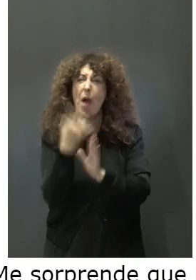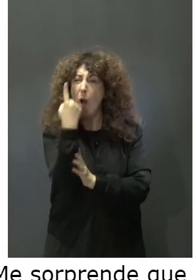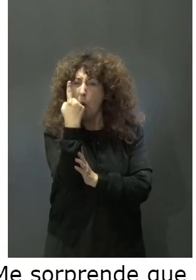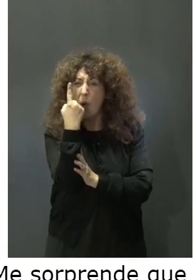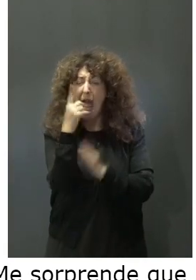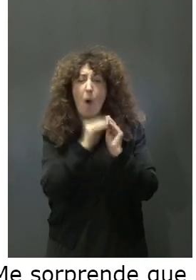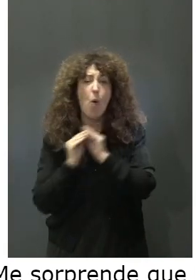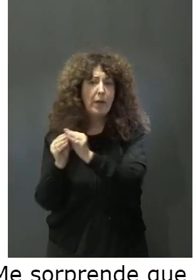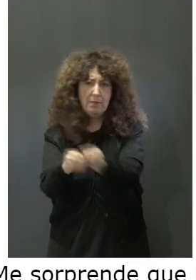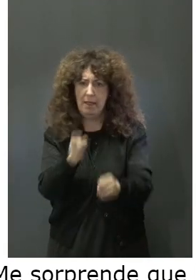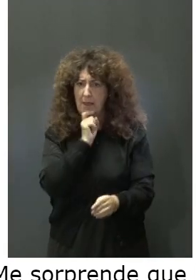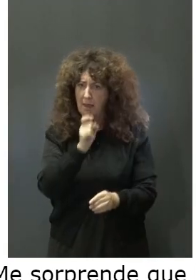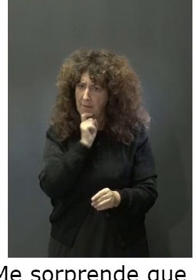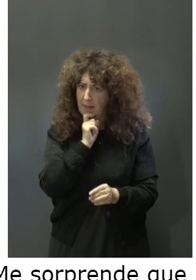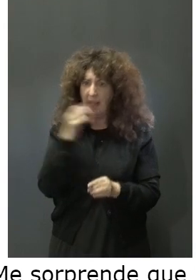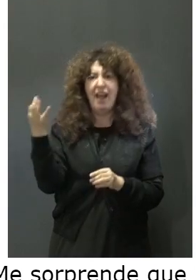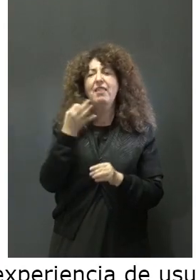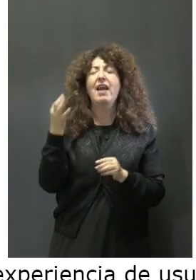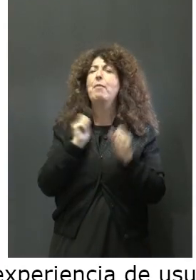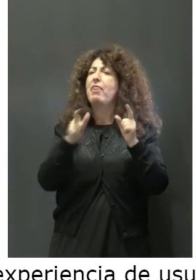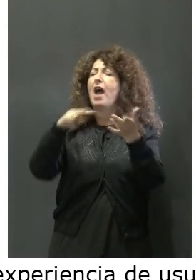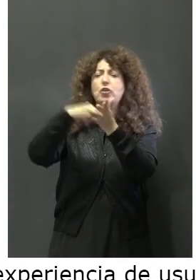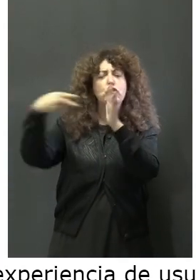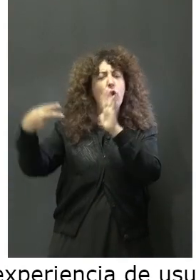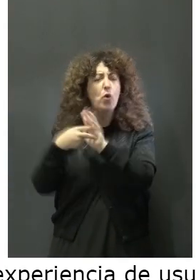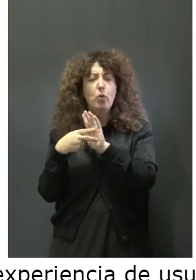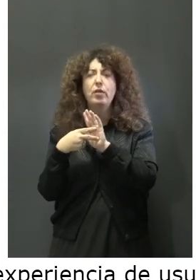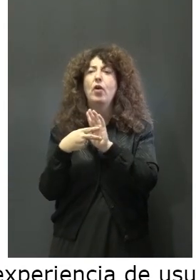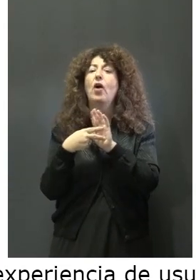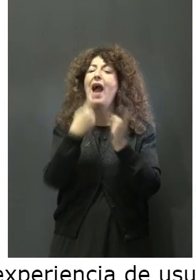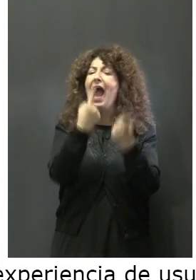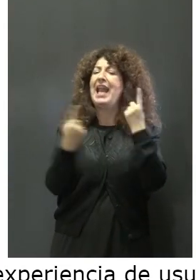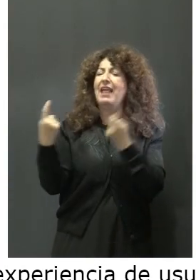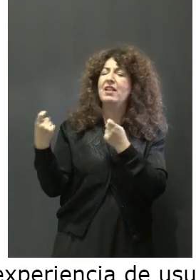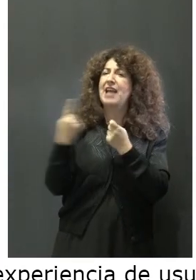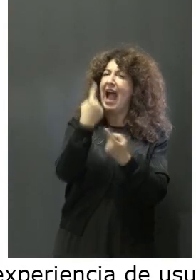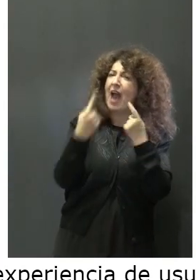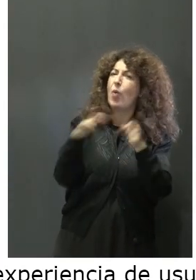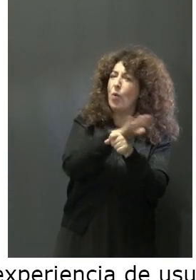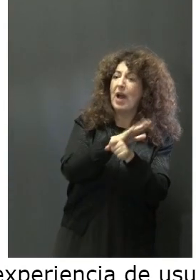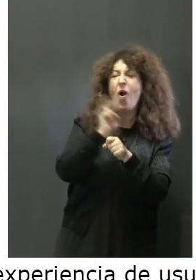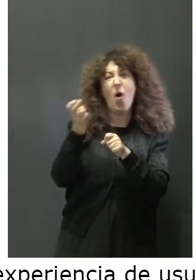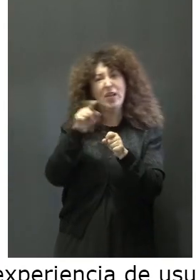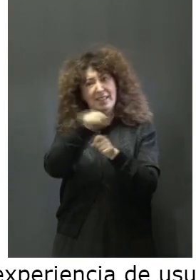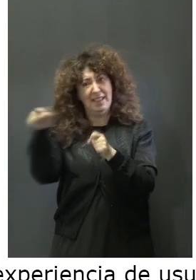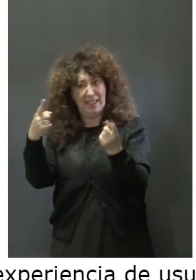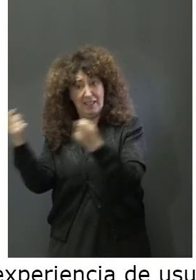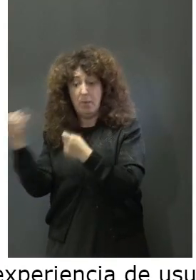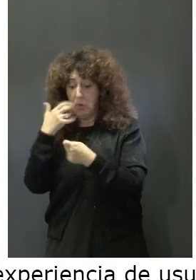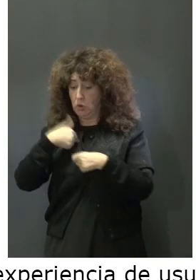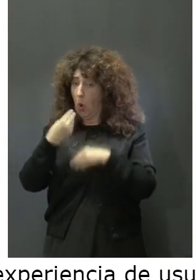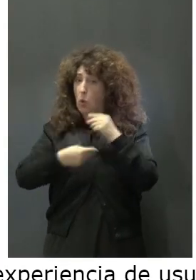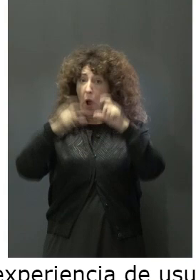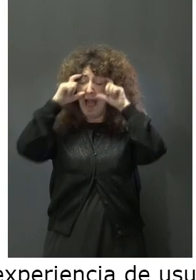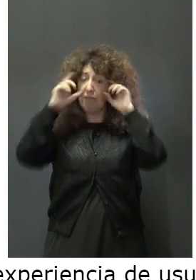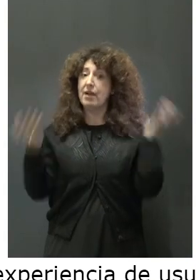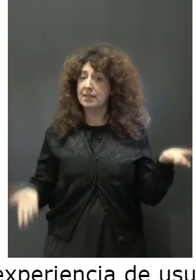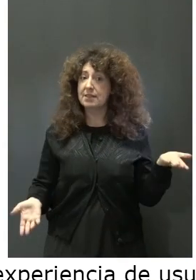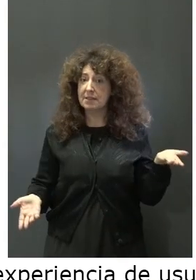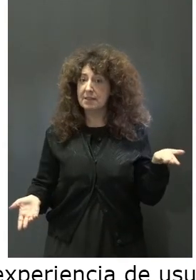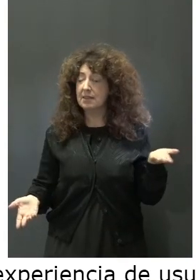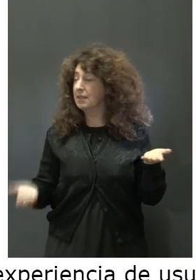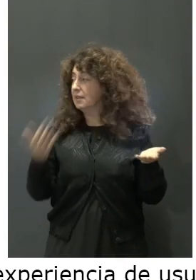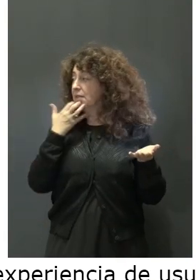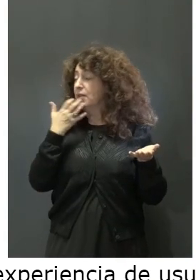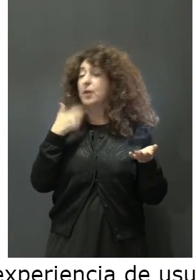universal. Al final tienes que dar solución a algunas necesidades y esas necesidades las podemos tener nosotros. Pues yo uso gafas, por lo tanto me puedo